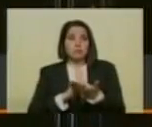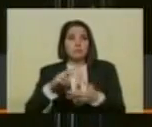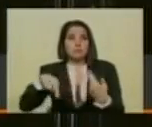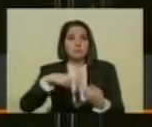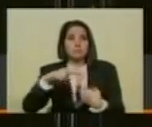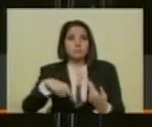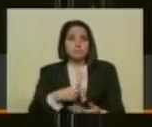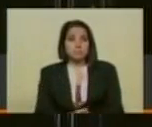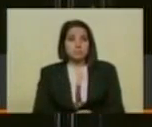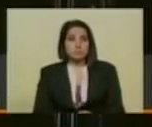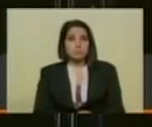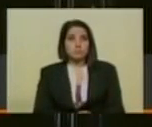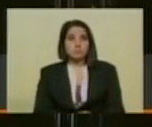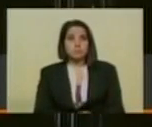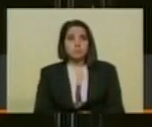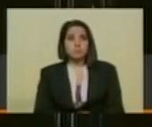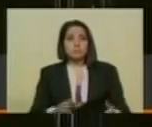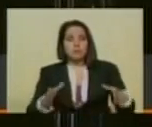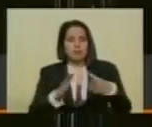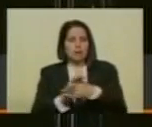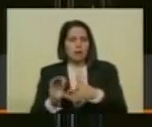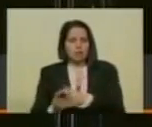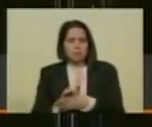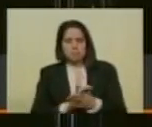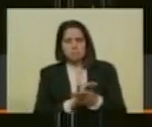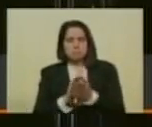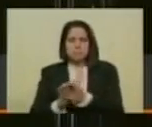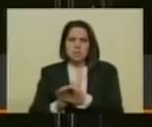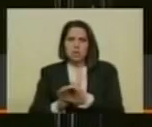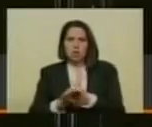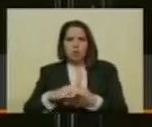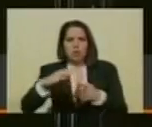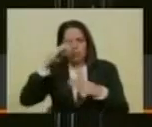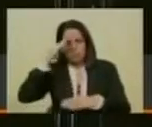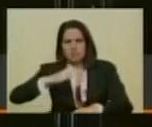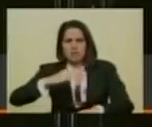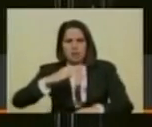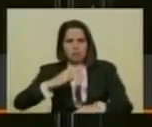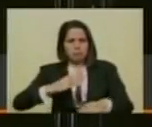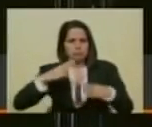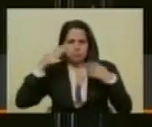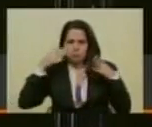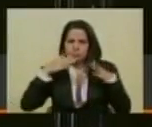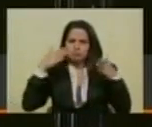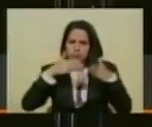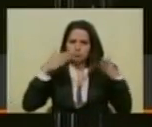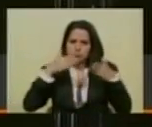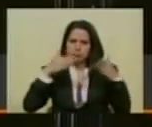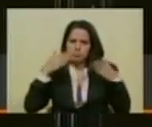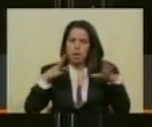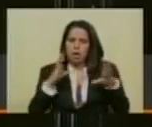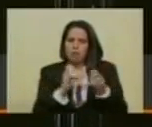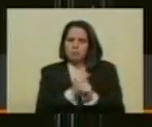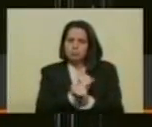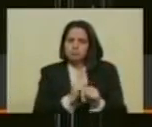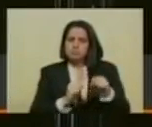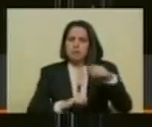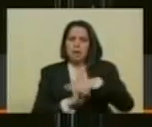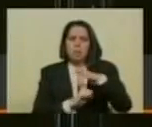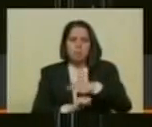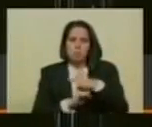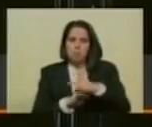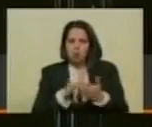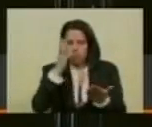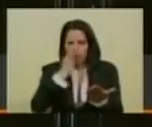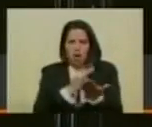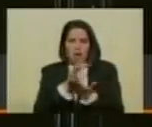Los compañeros del Estado Mayor Conjunto me dieron su aliento, su apoyo, sus ideas, de manera